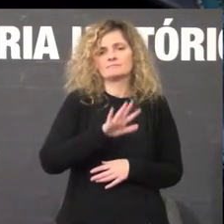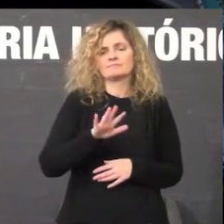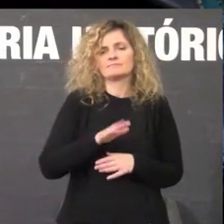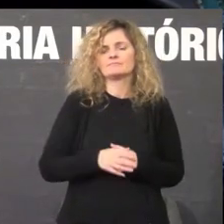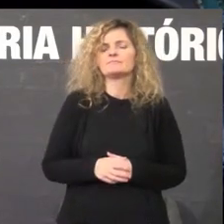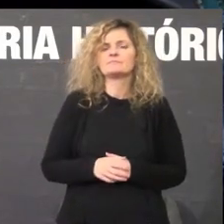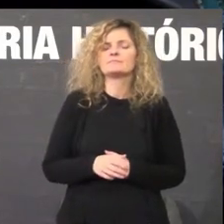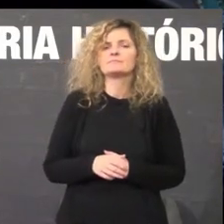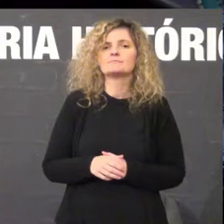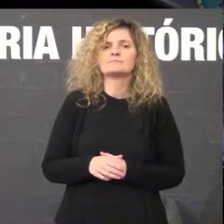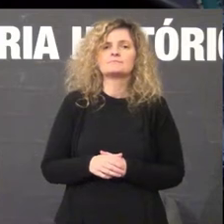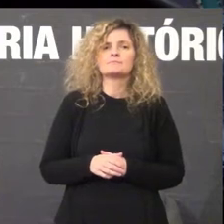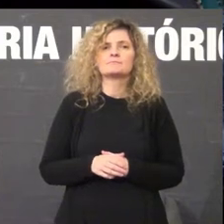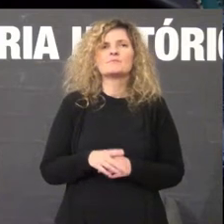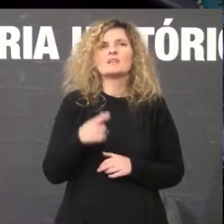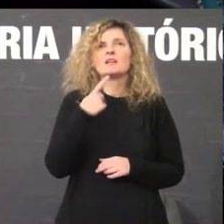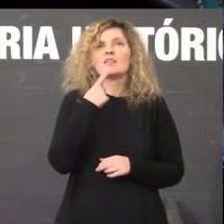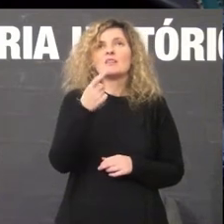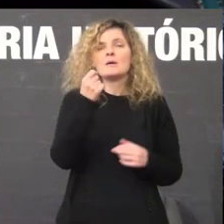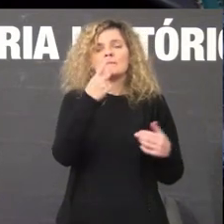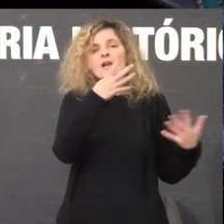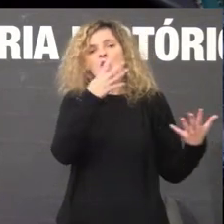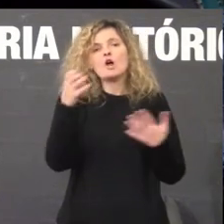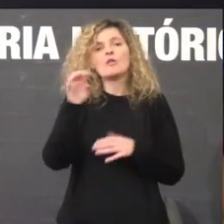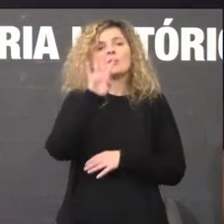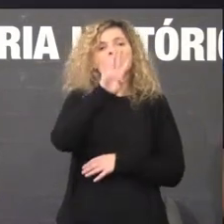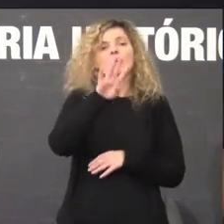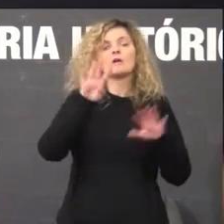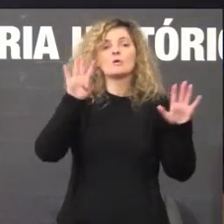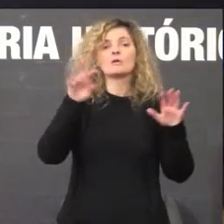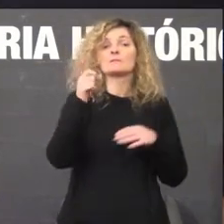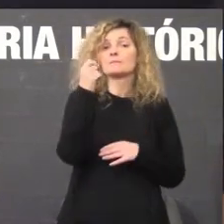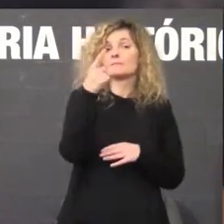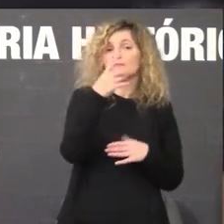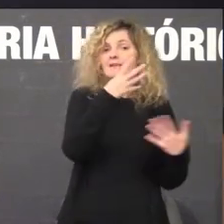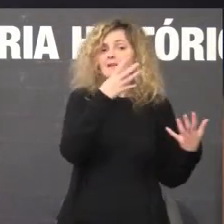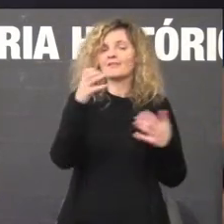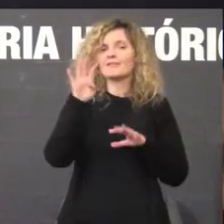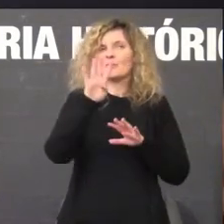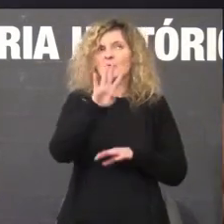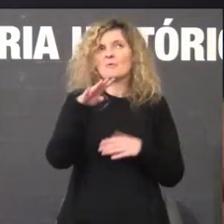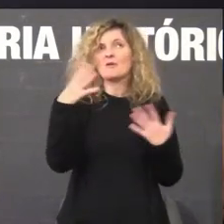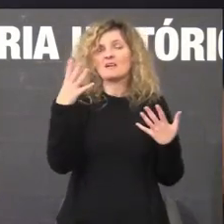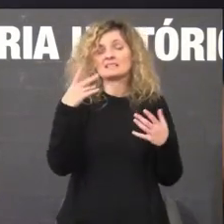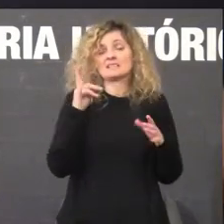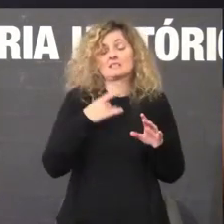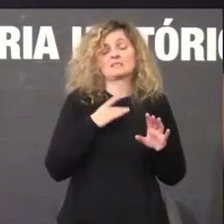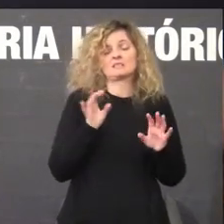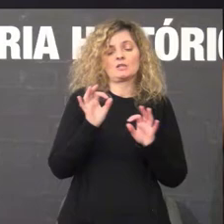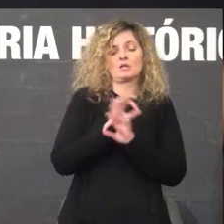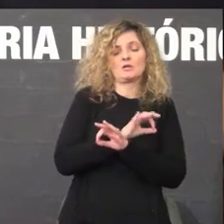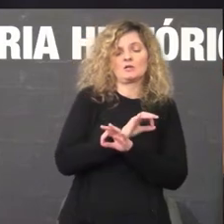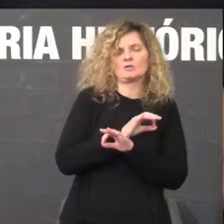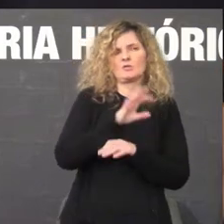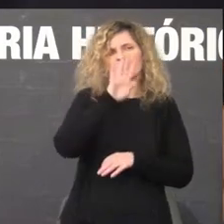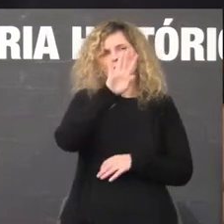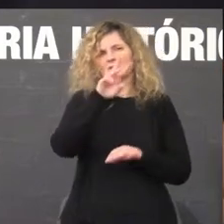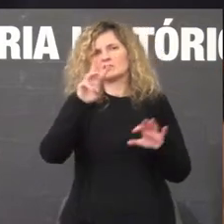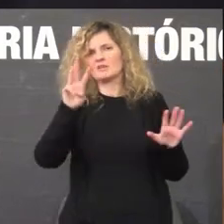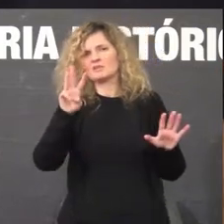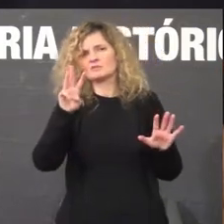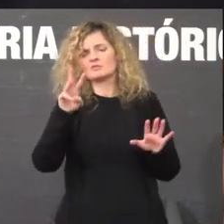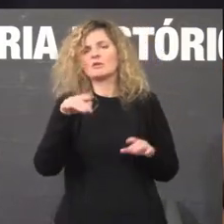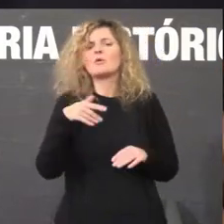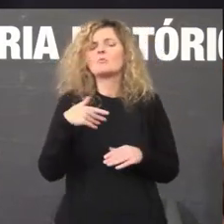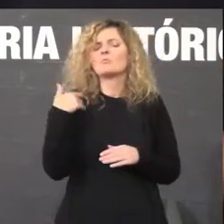años. Decía 1949 porque en 1949, si no me equivoco, 1948,